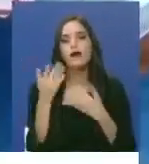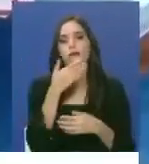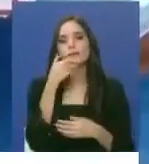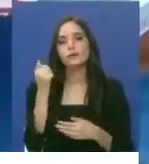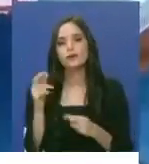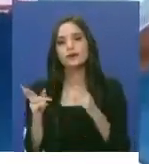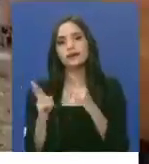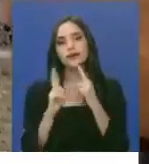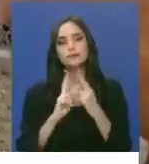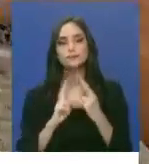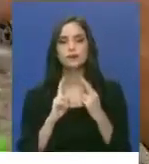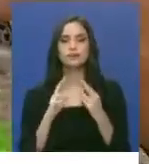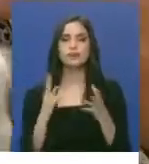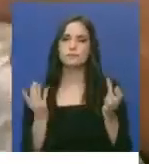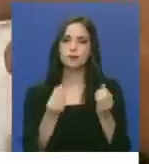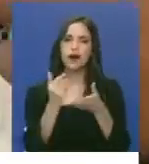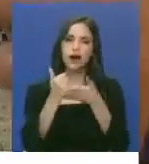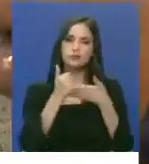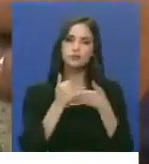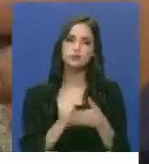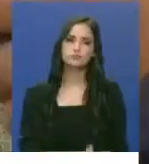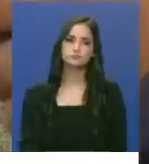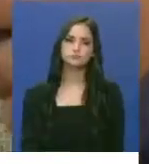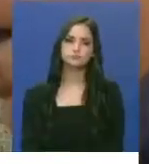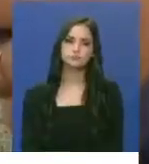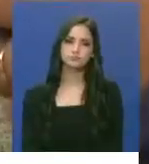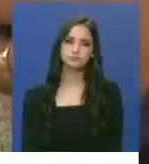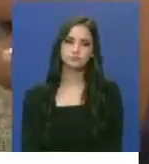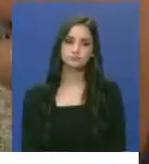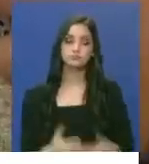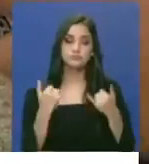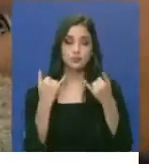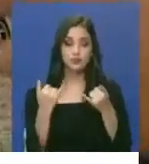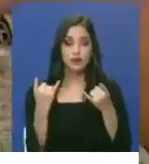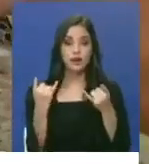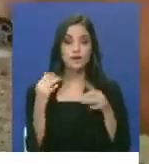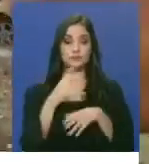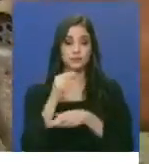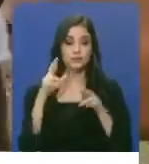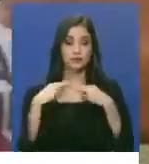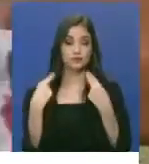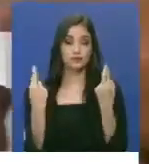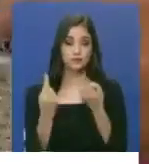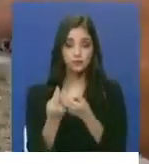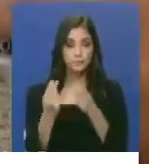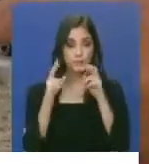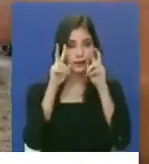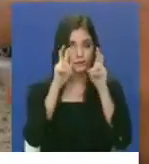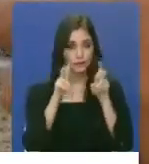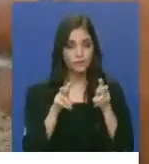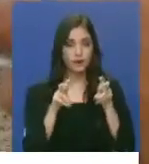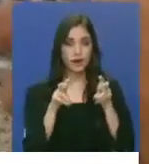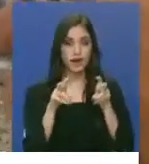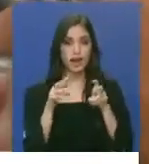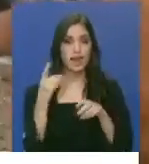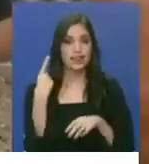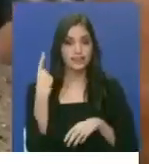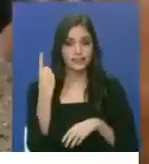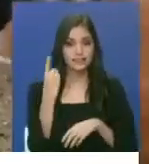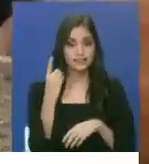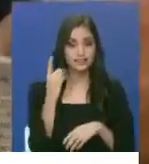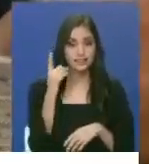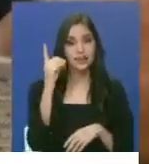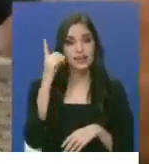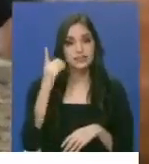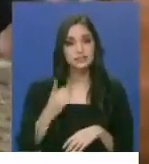han dado. Así que ahora vamos a reunirnos para evaluar qué fue lo que ellos decidieron con referencia a la supuesta